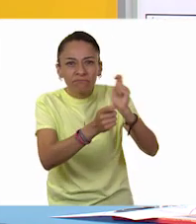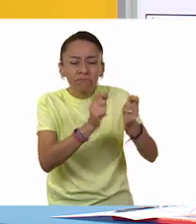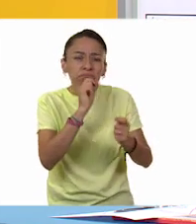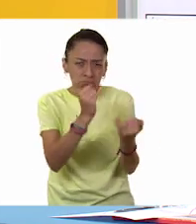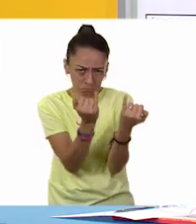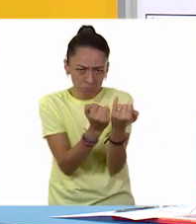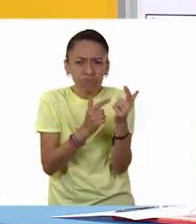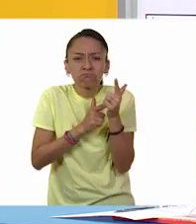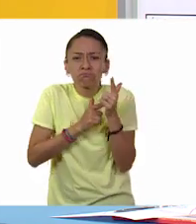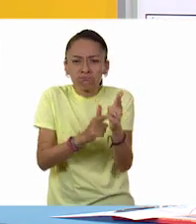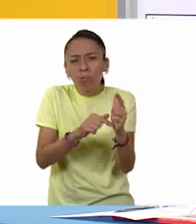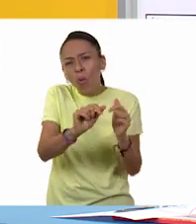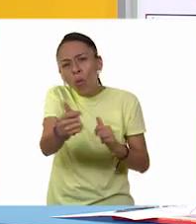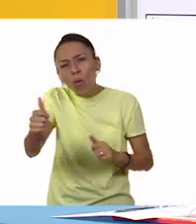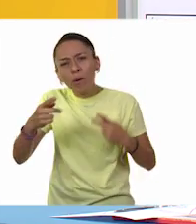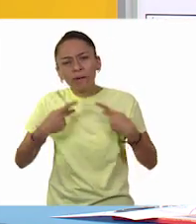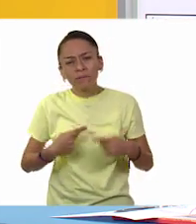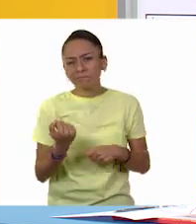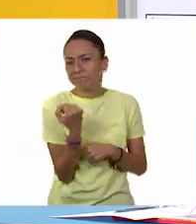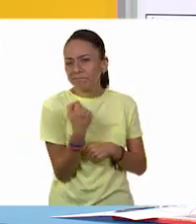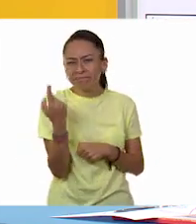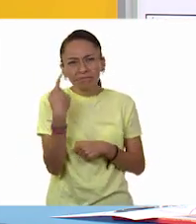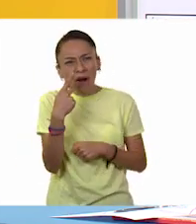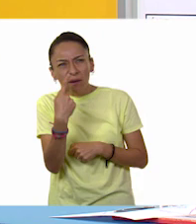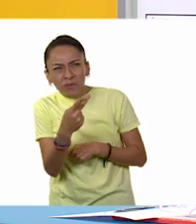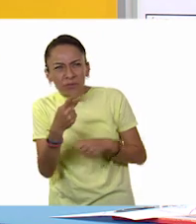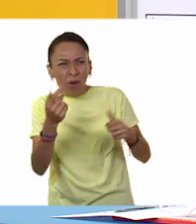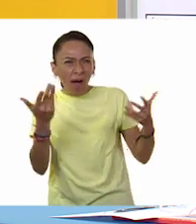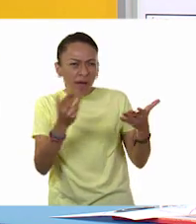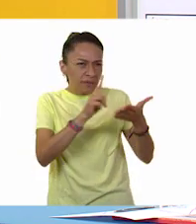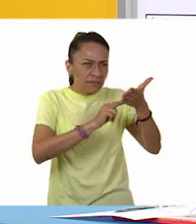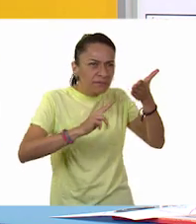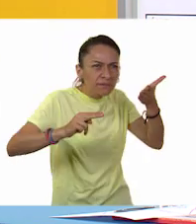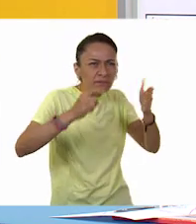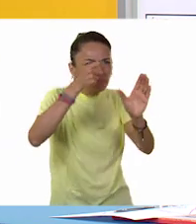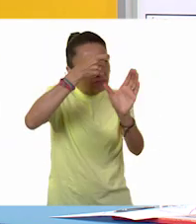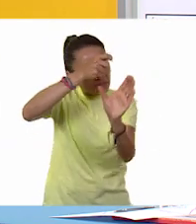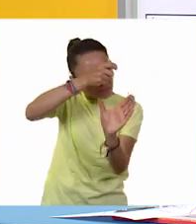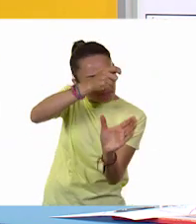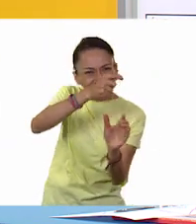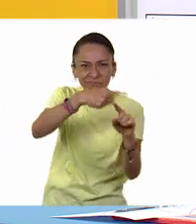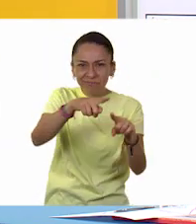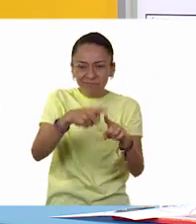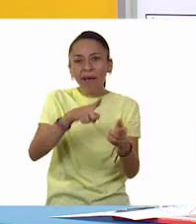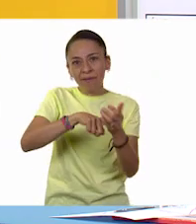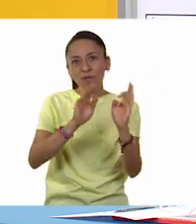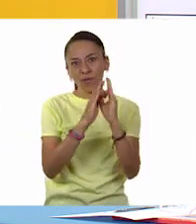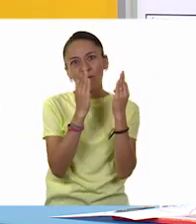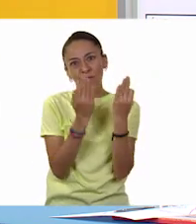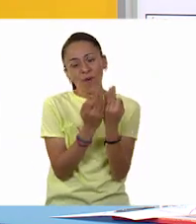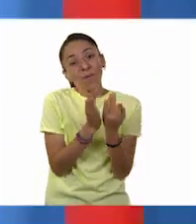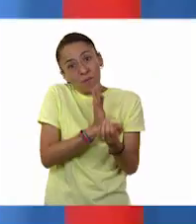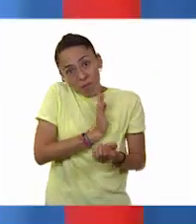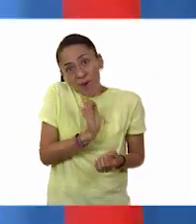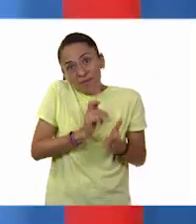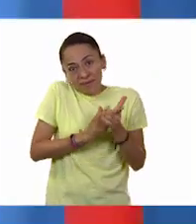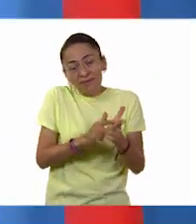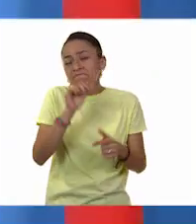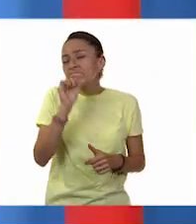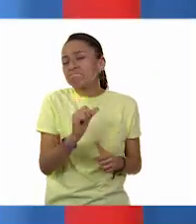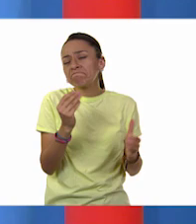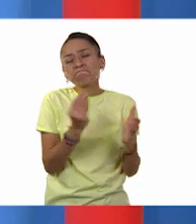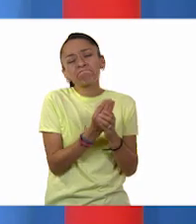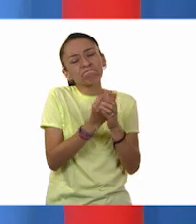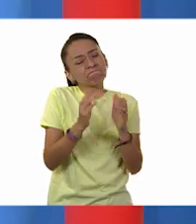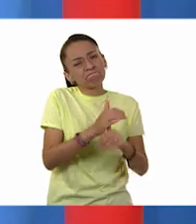el diseño geométrico. Por hoy ha sido todo en nuestra clase y nos vemos en la siguiente. Muchas gracias, María. Muchas